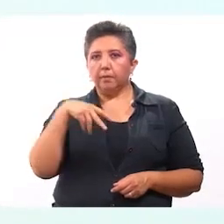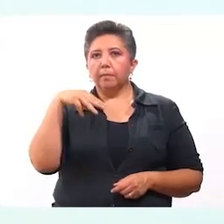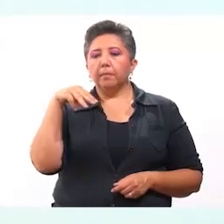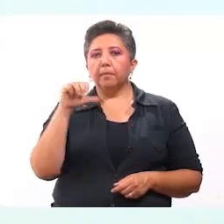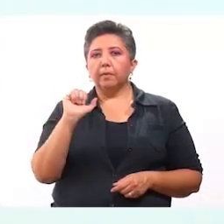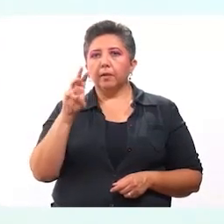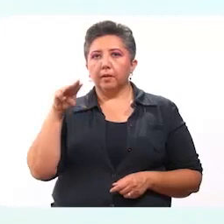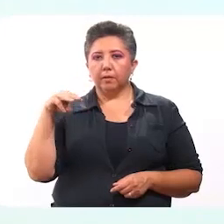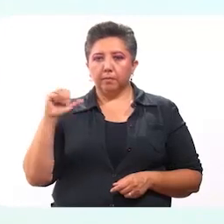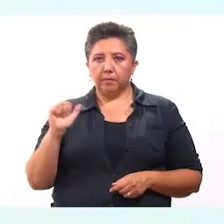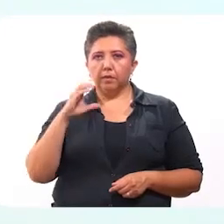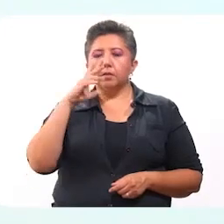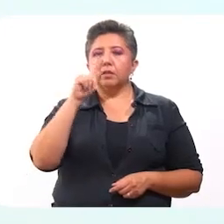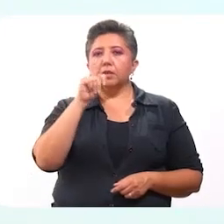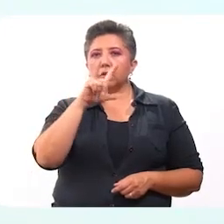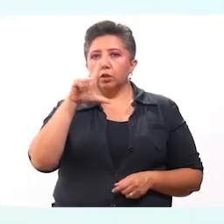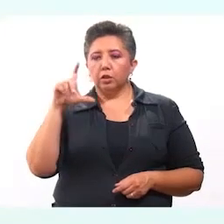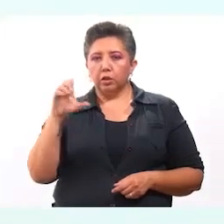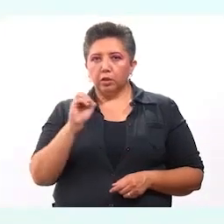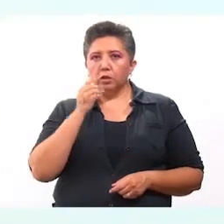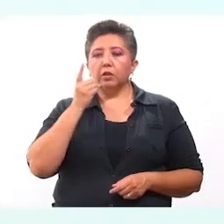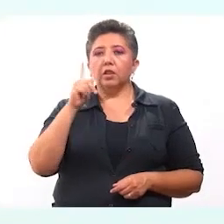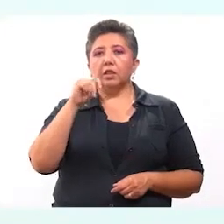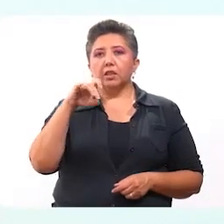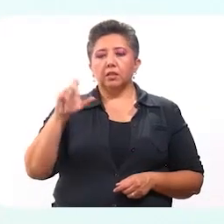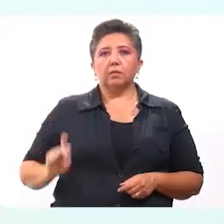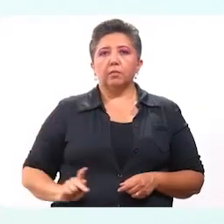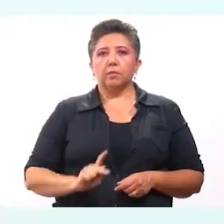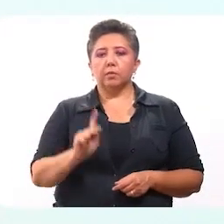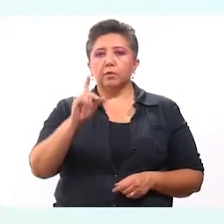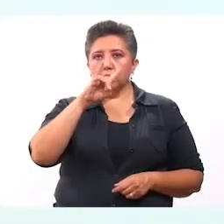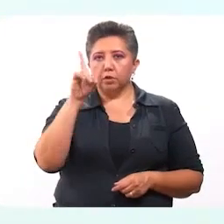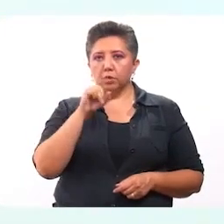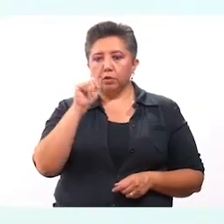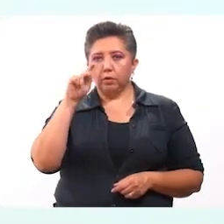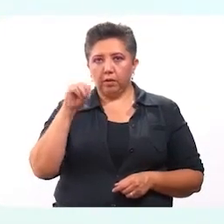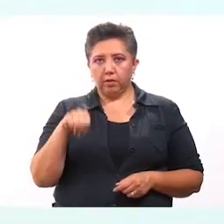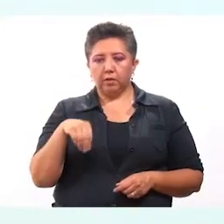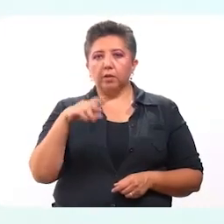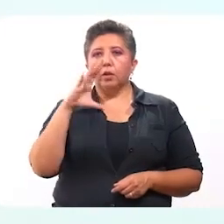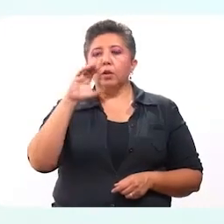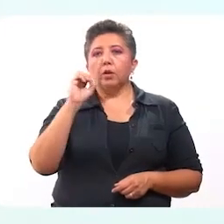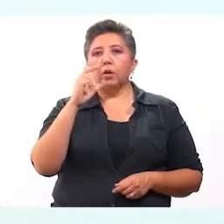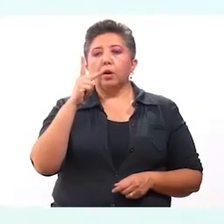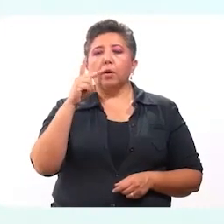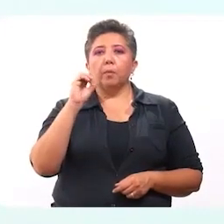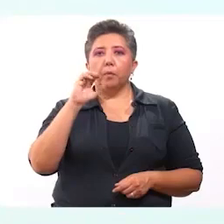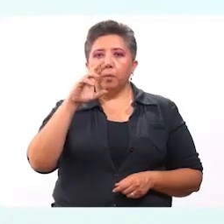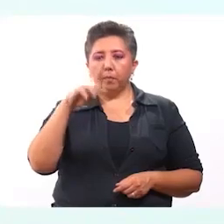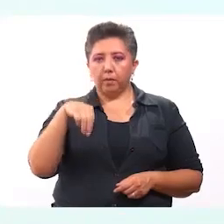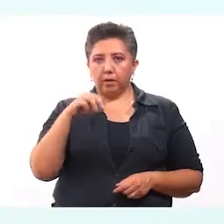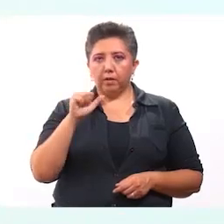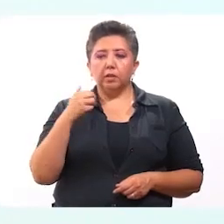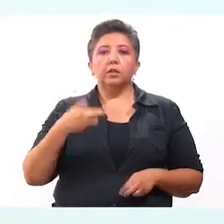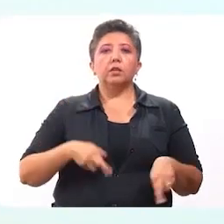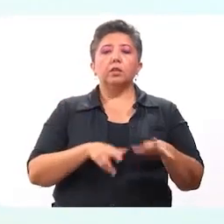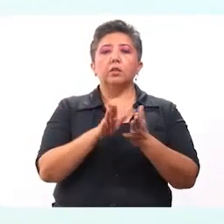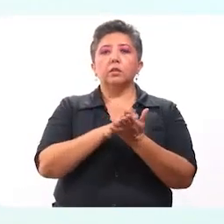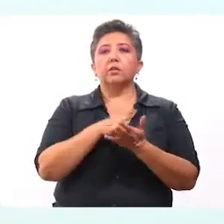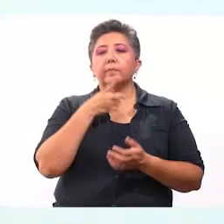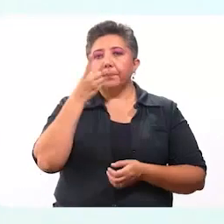Mama, Tuncás, Cenotillo, Telchac Pueblo, Zoncahuich, Tzilam de Bravo, Copomá, San Felipe y Río